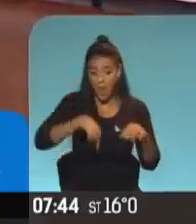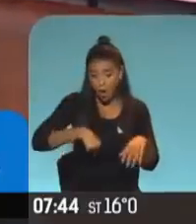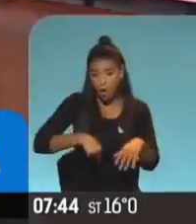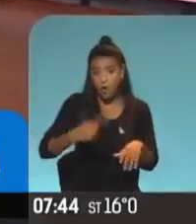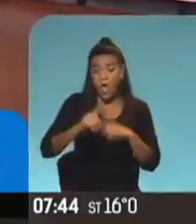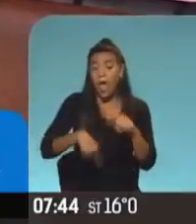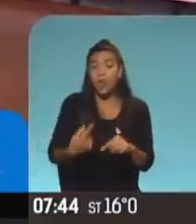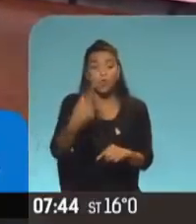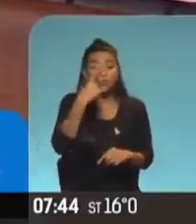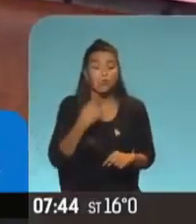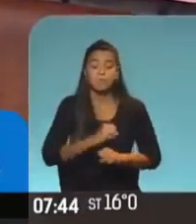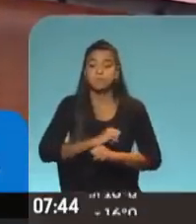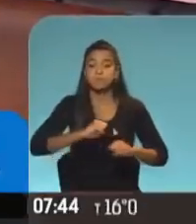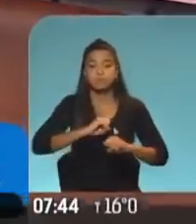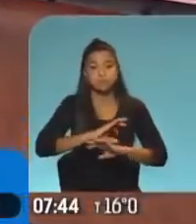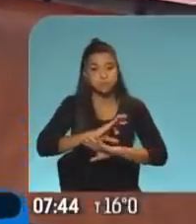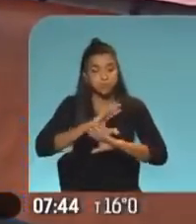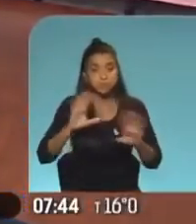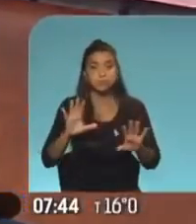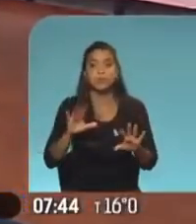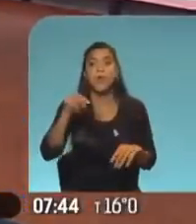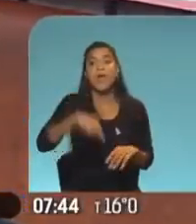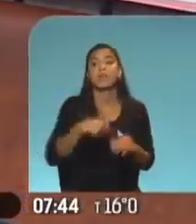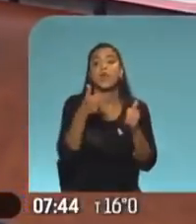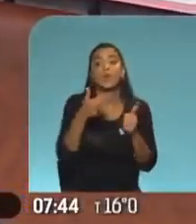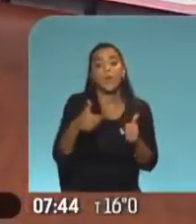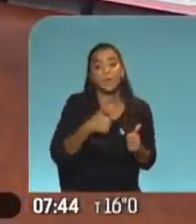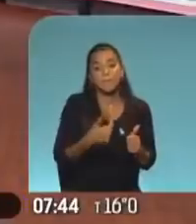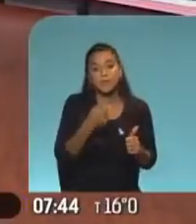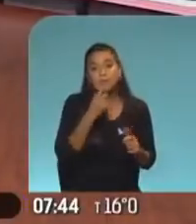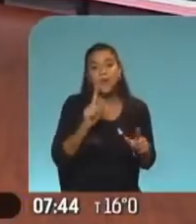claro, y al otro día explota. Entonces, esto de acá estamos bárbaros, a mí no me gusta. Hay que estar atentos entonces.